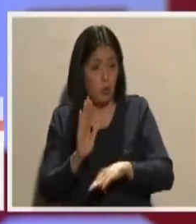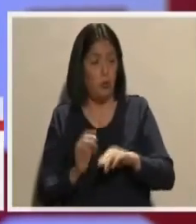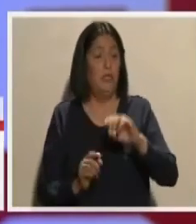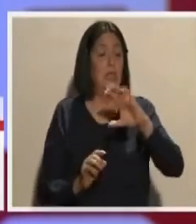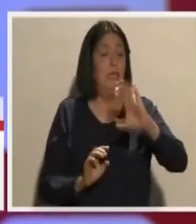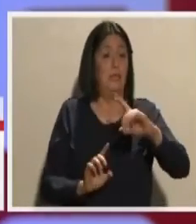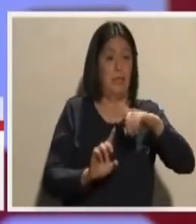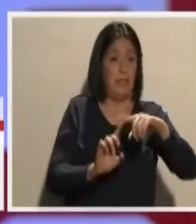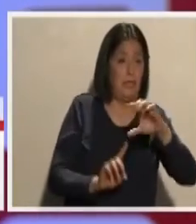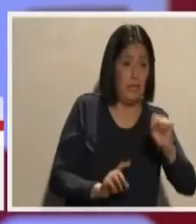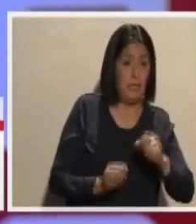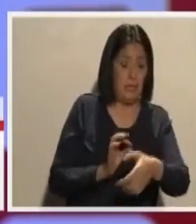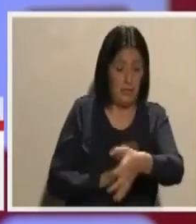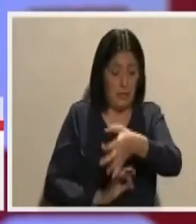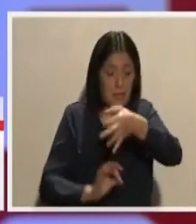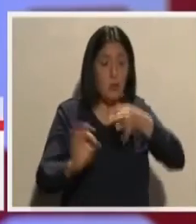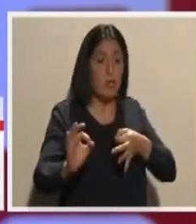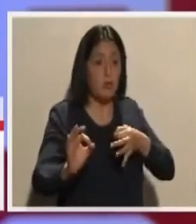serán